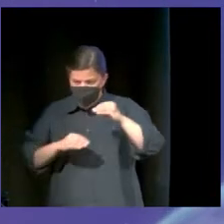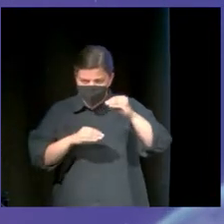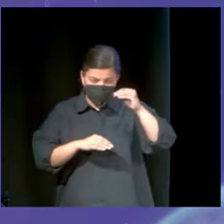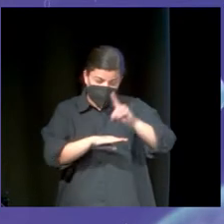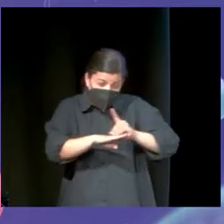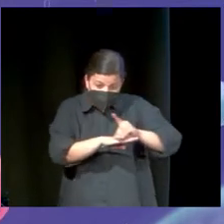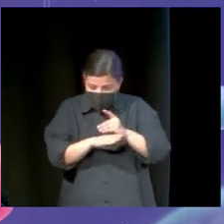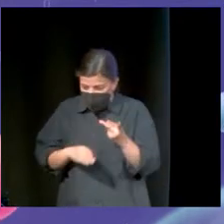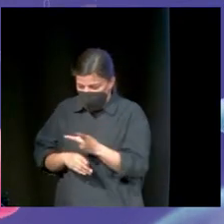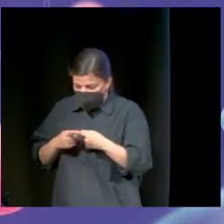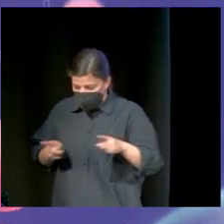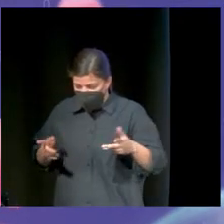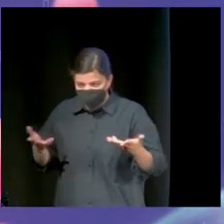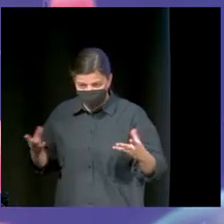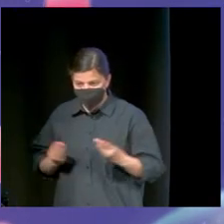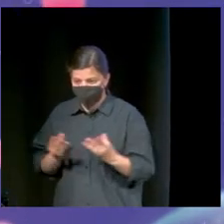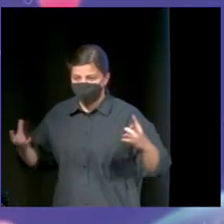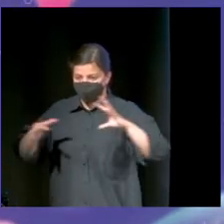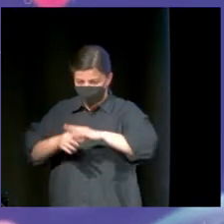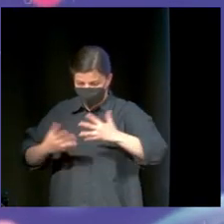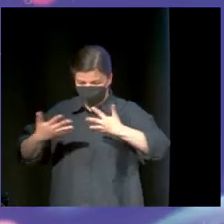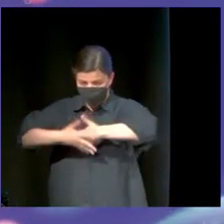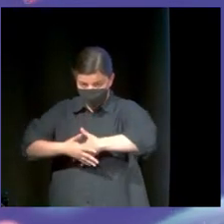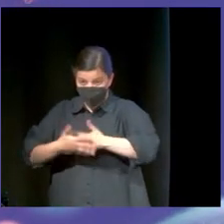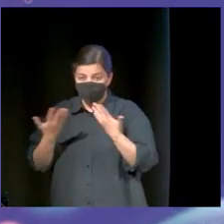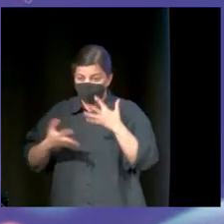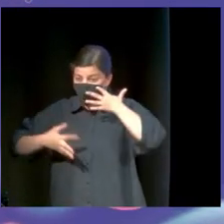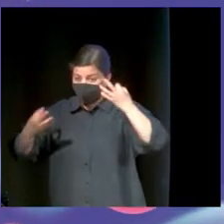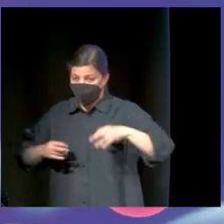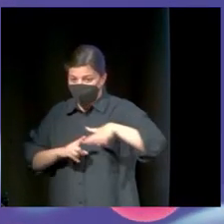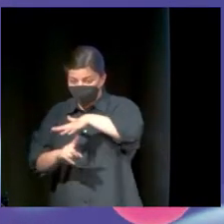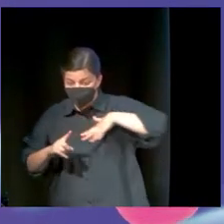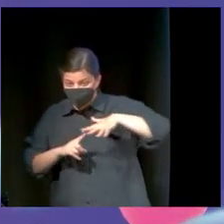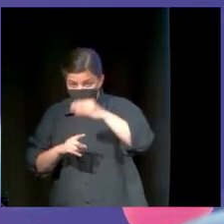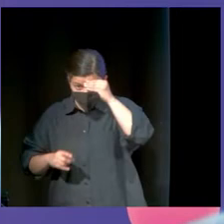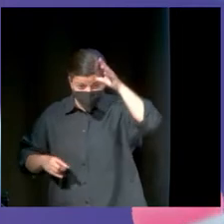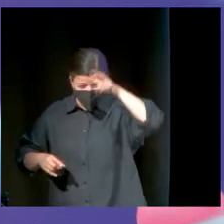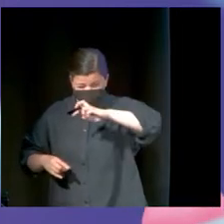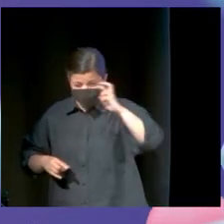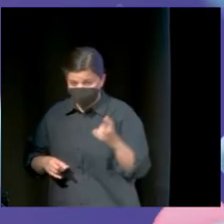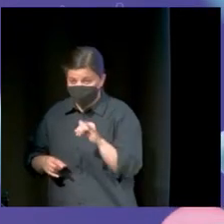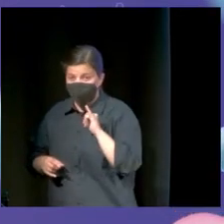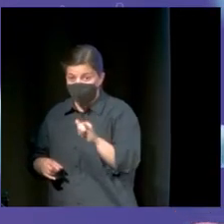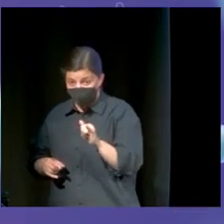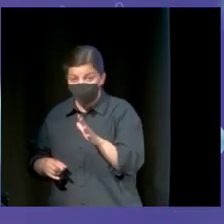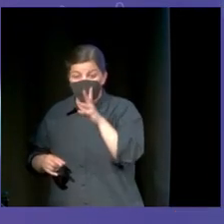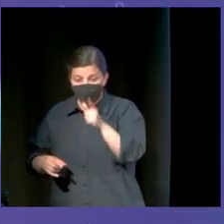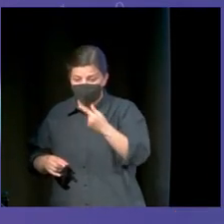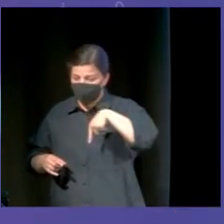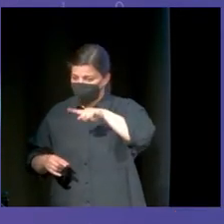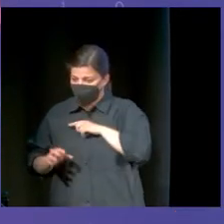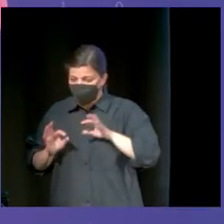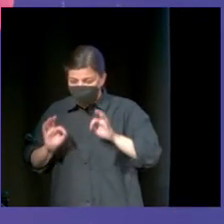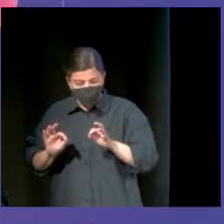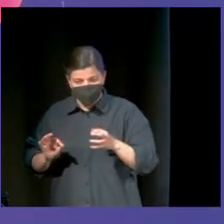digital pero la realidad es que hay otros tipos de entornos virtuales que están haciendo por eso no podemos tener esa